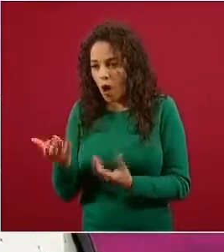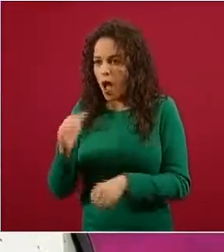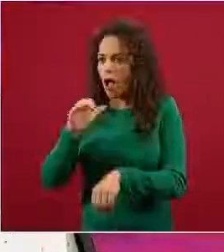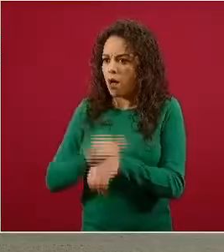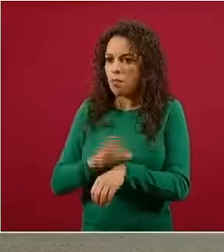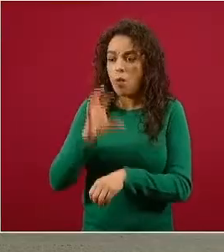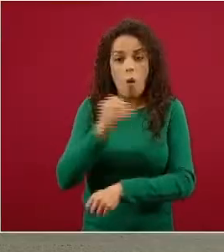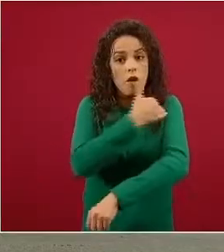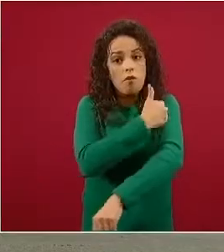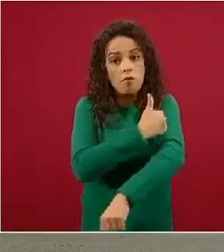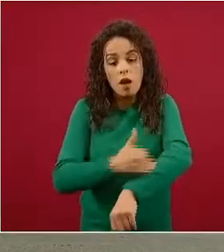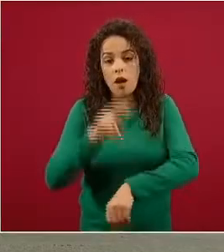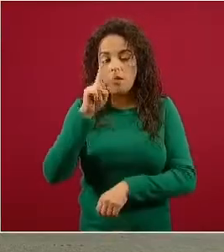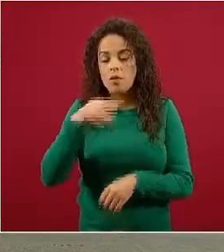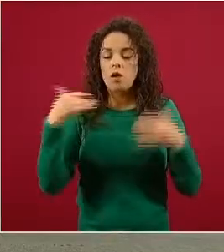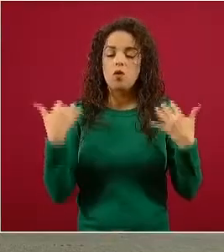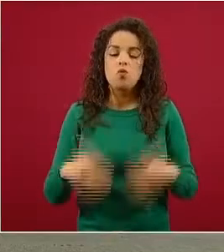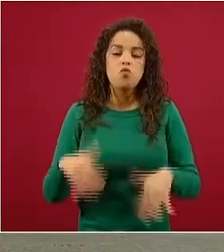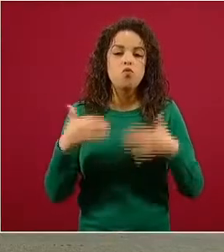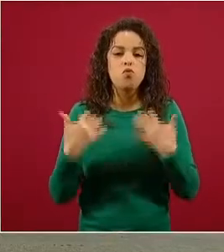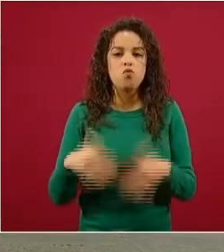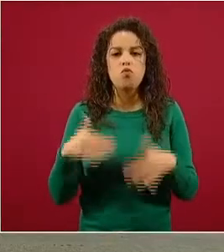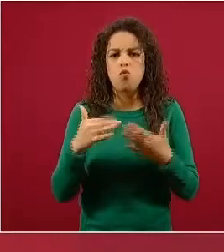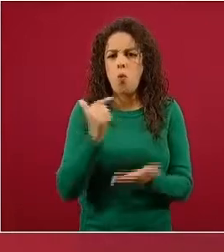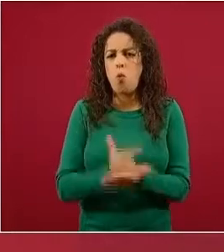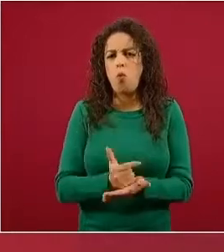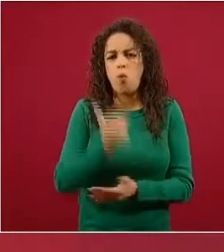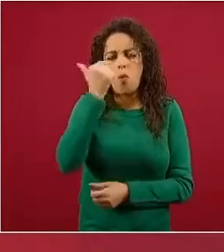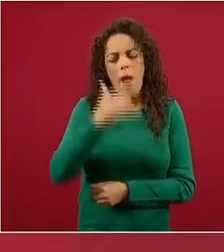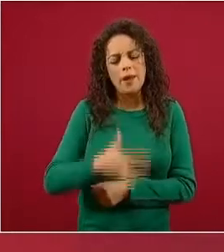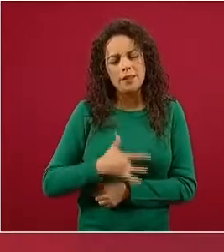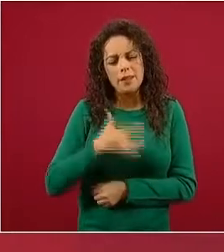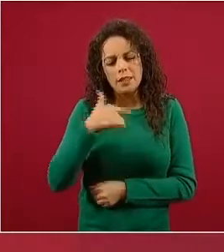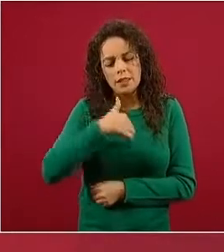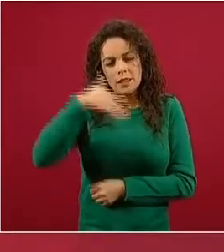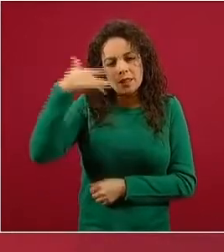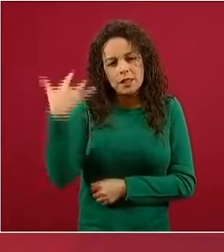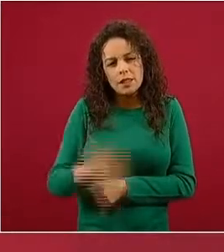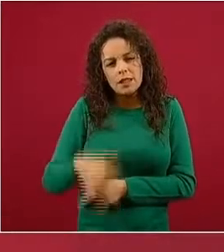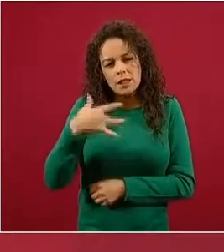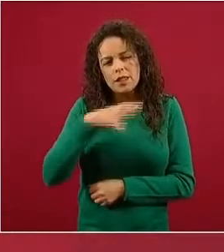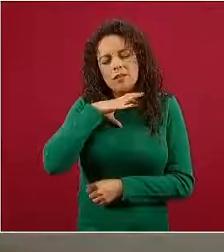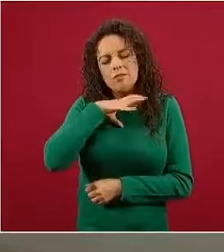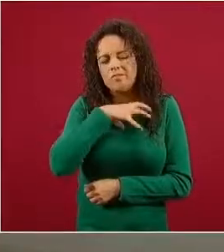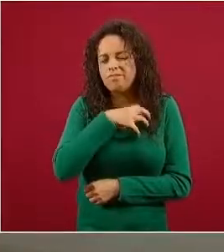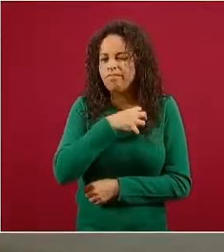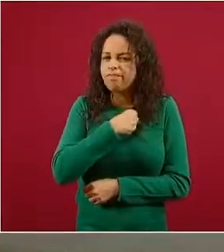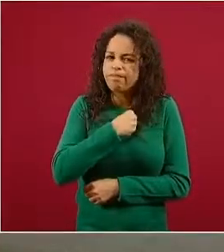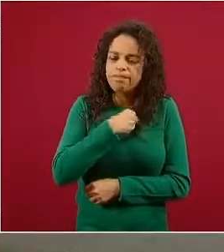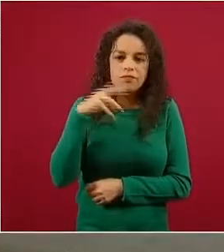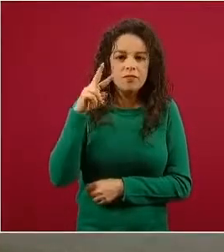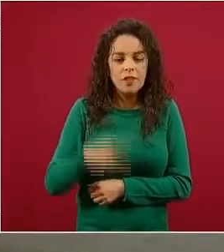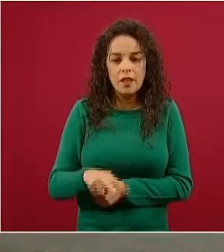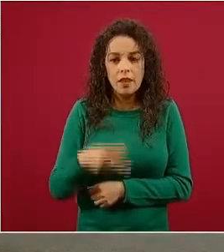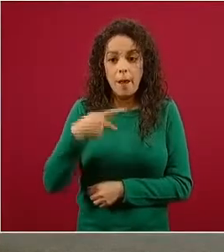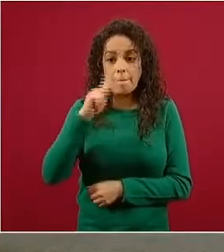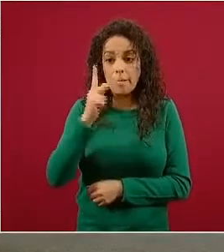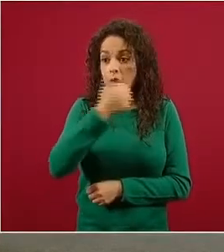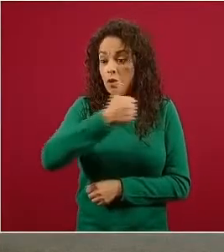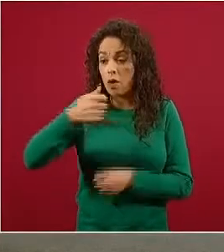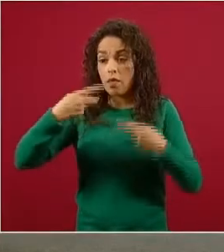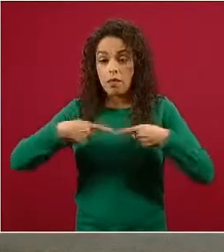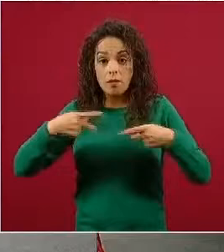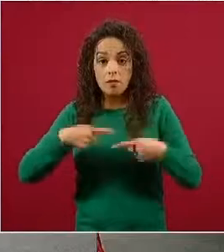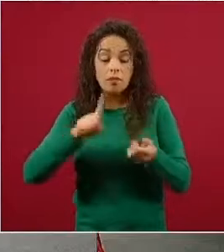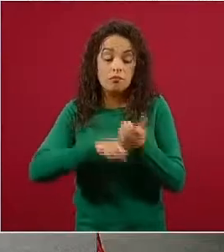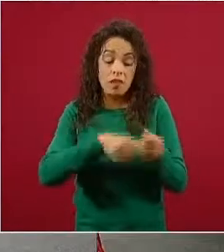encuentra el directorio de otras líneas de ayuda de instituciones, tanto públicas, universitarias y de la sociedad civil, que